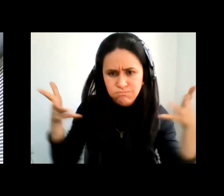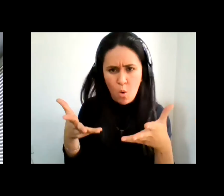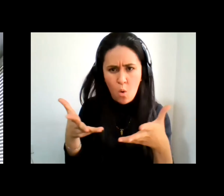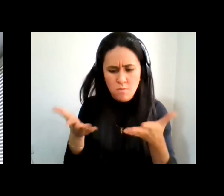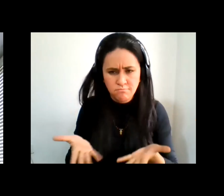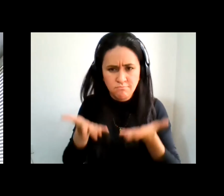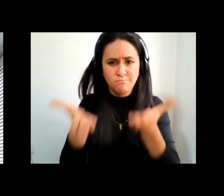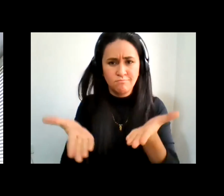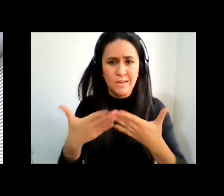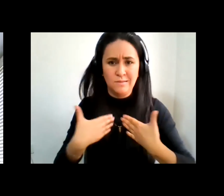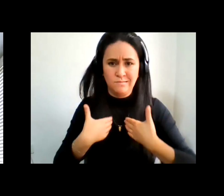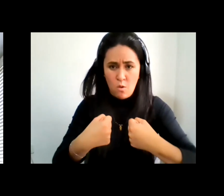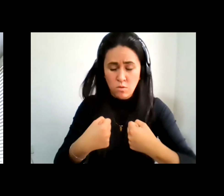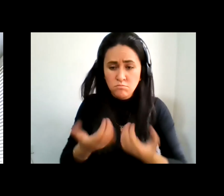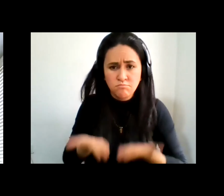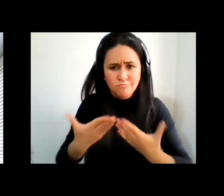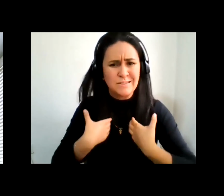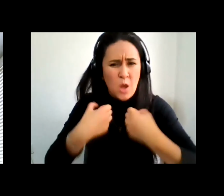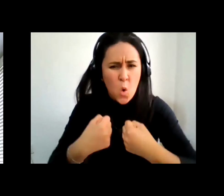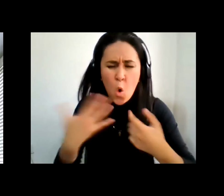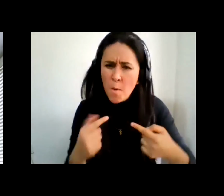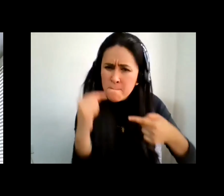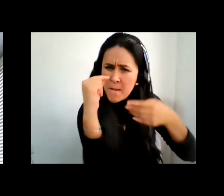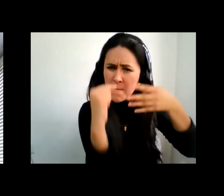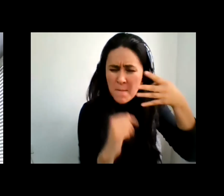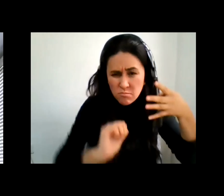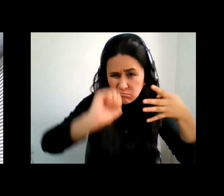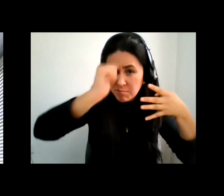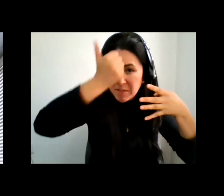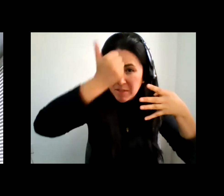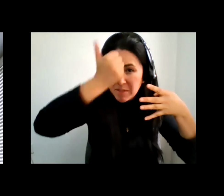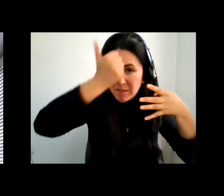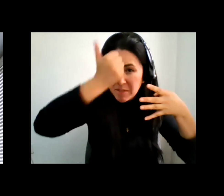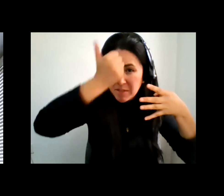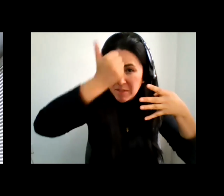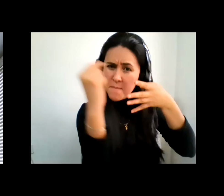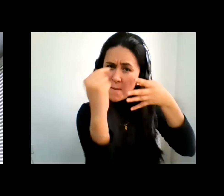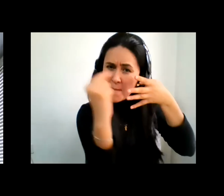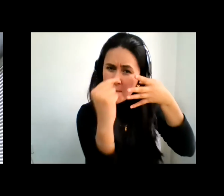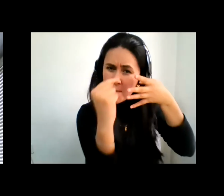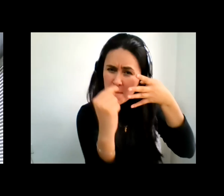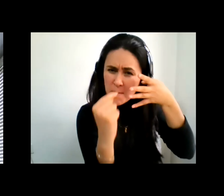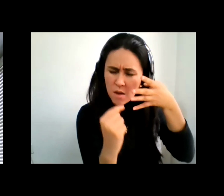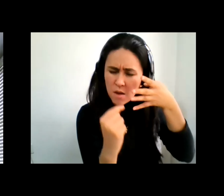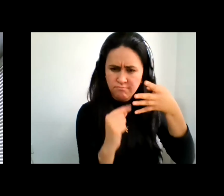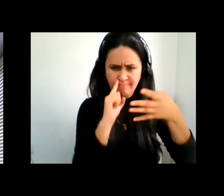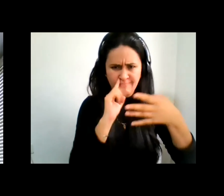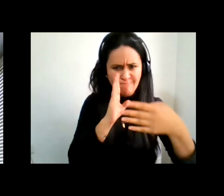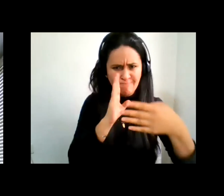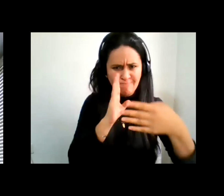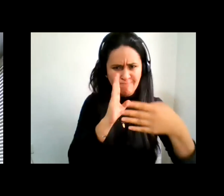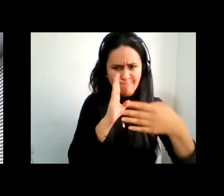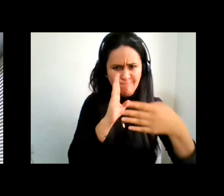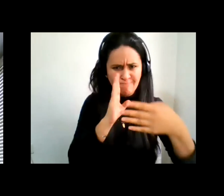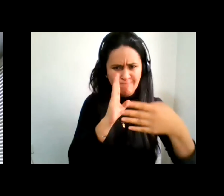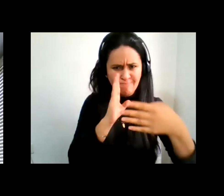salud pública, ¿no? Ubicando a las funciones esenciales de salud pública con una orientación